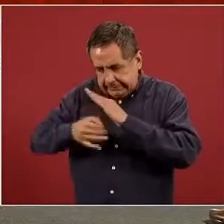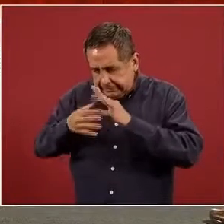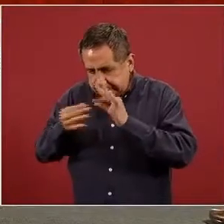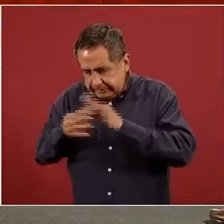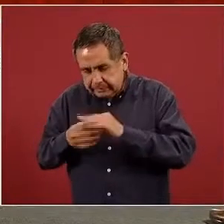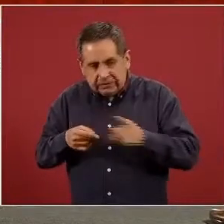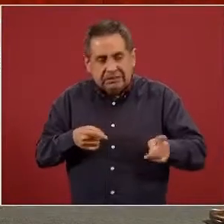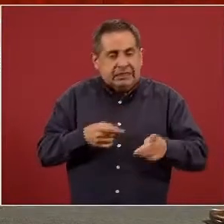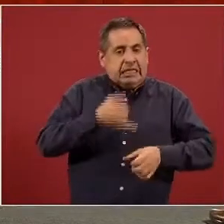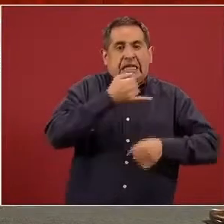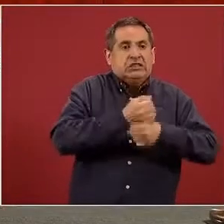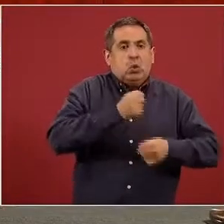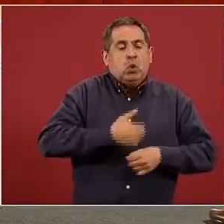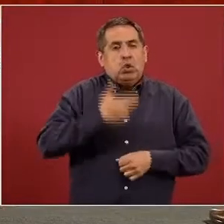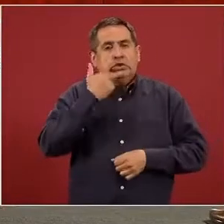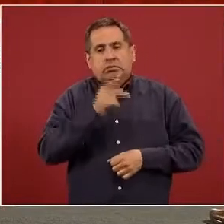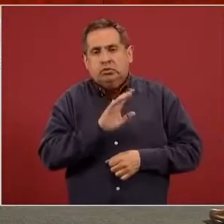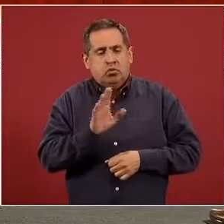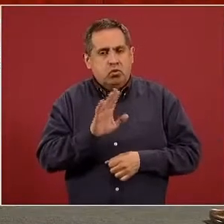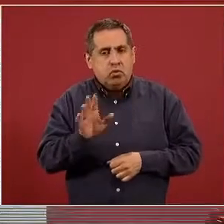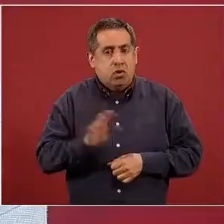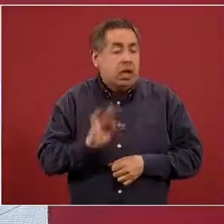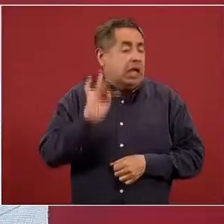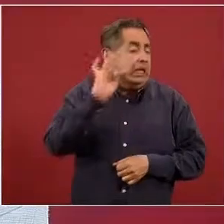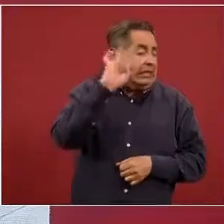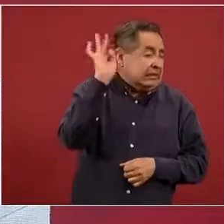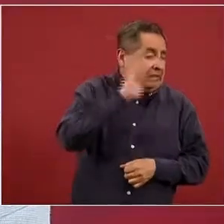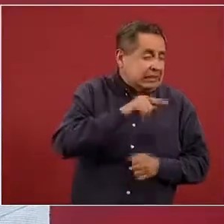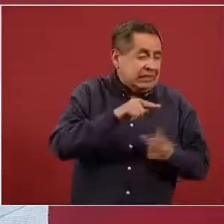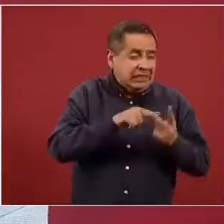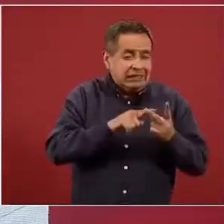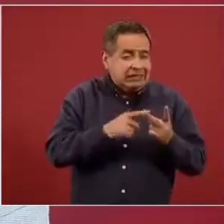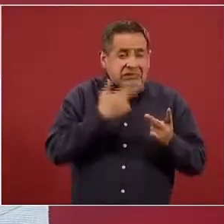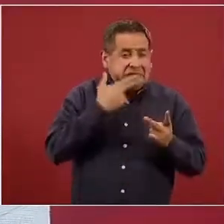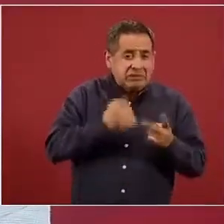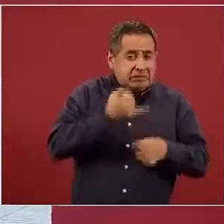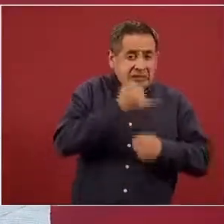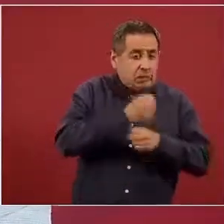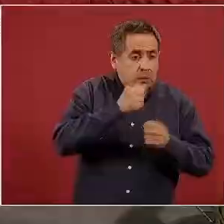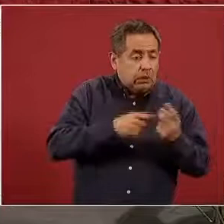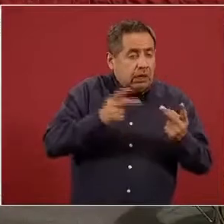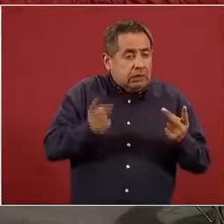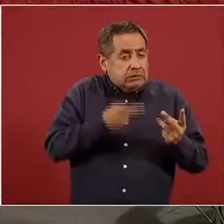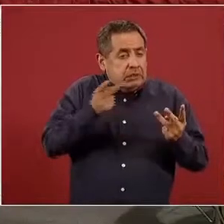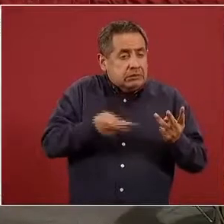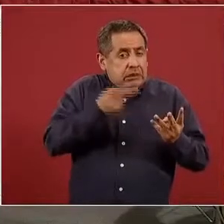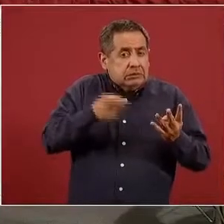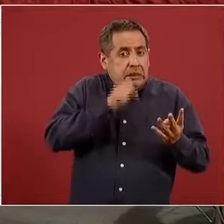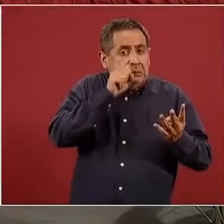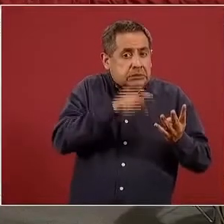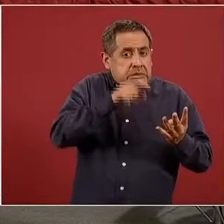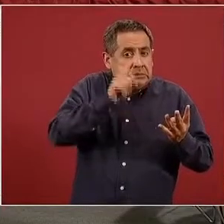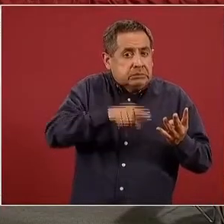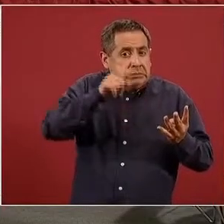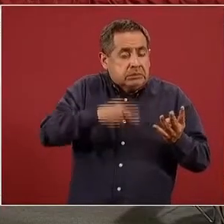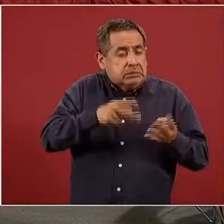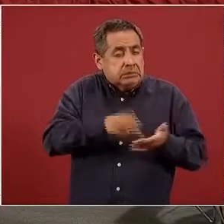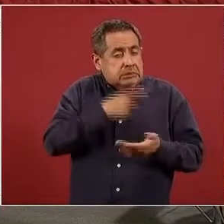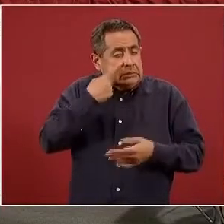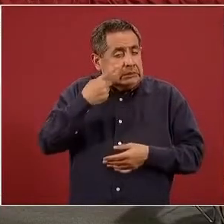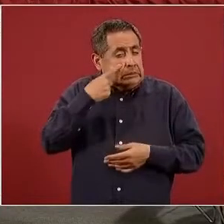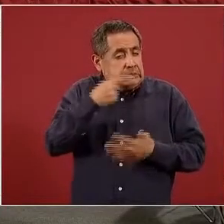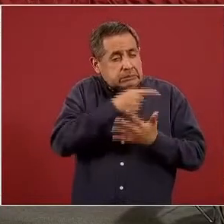es insegura. Si en un momento dado fuera la circunstancia de que se presentan repetidos casos de esta u